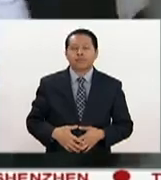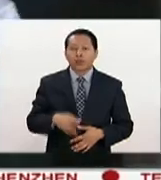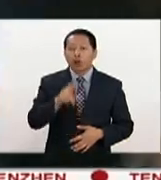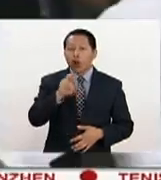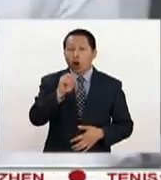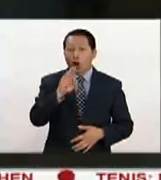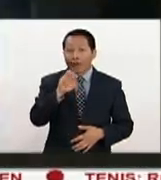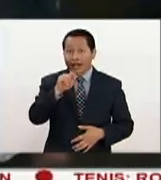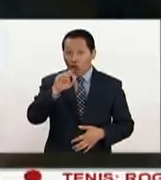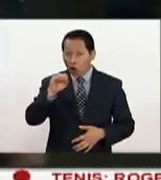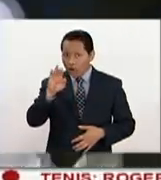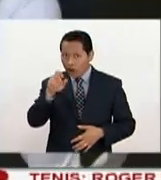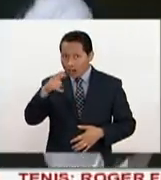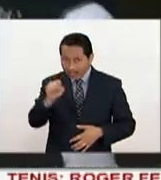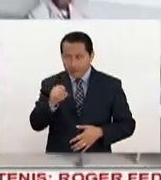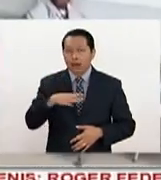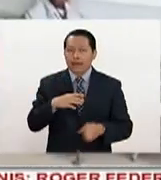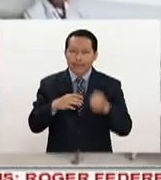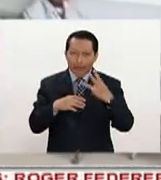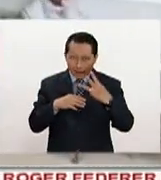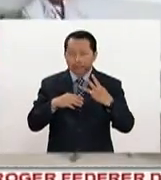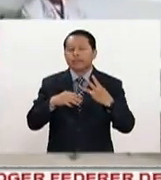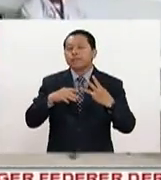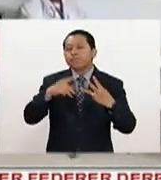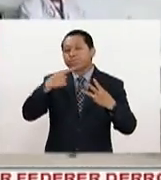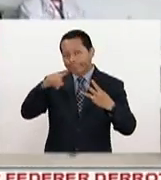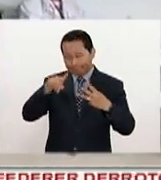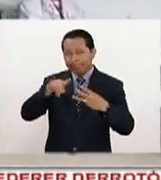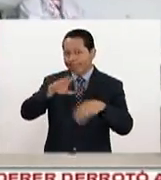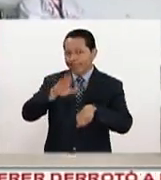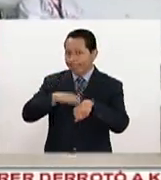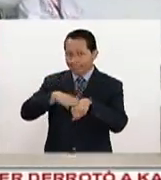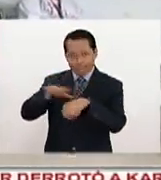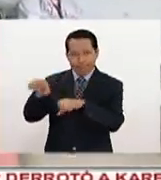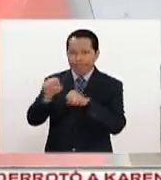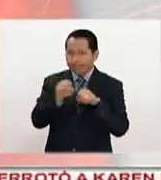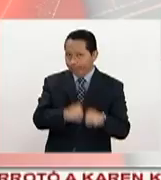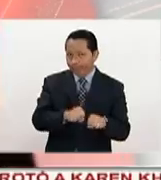Roberto Borges será juzgado por 3 delitos al ser extraditado a México.